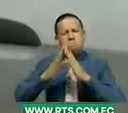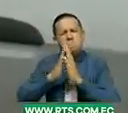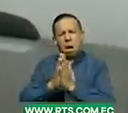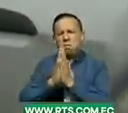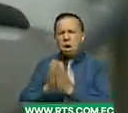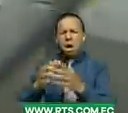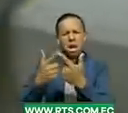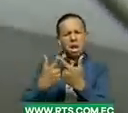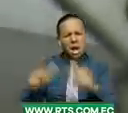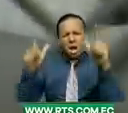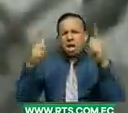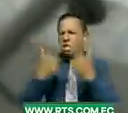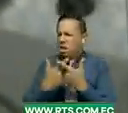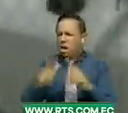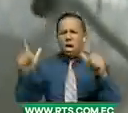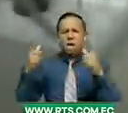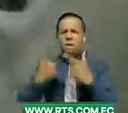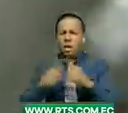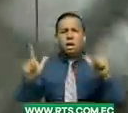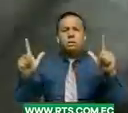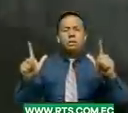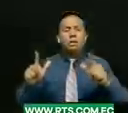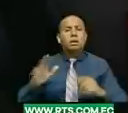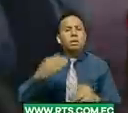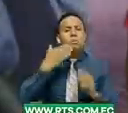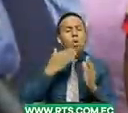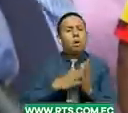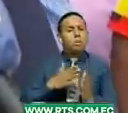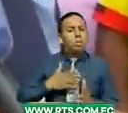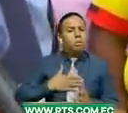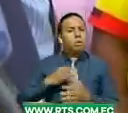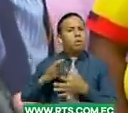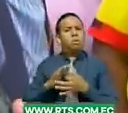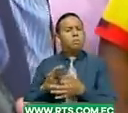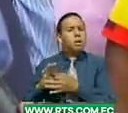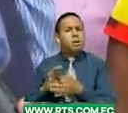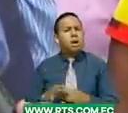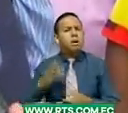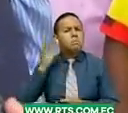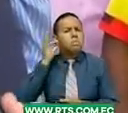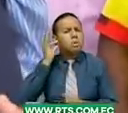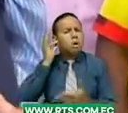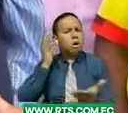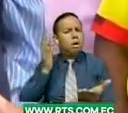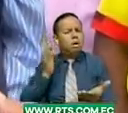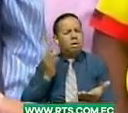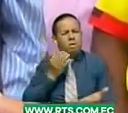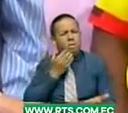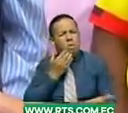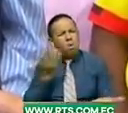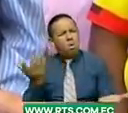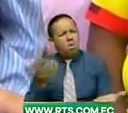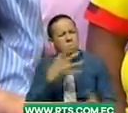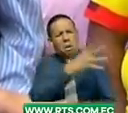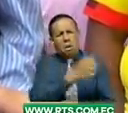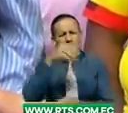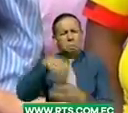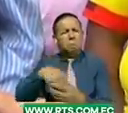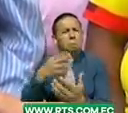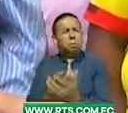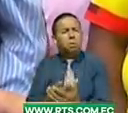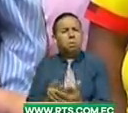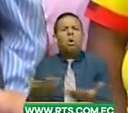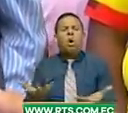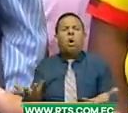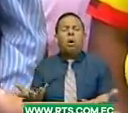su liberación. Es una compañera del Frente de Mujeres de Guayaquil. No nos parece justo porque la policía usó